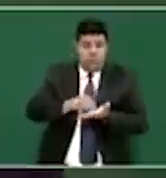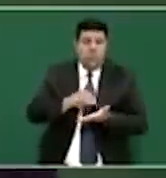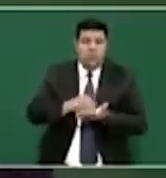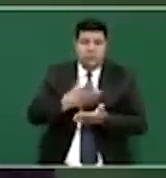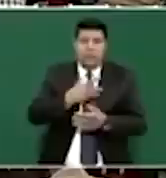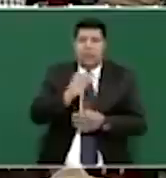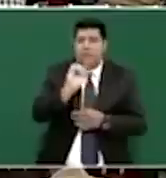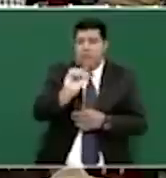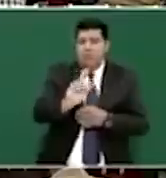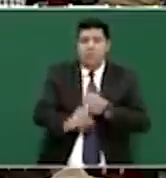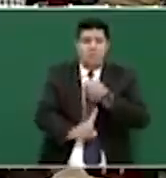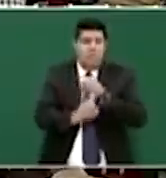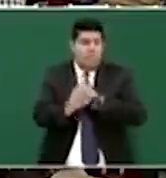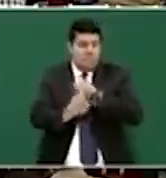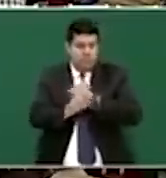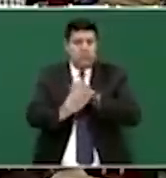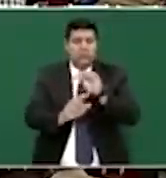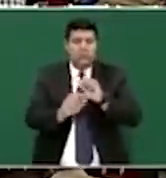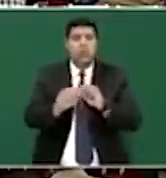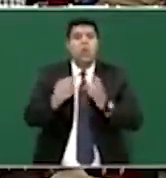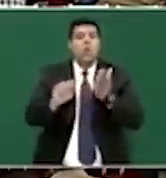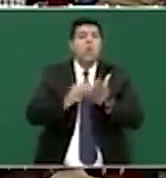problemas en algunos